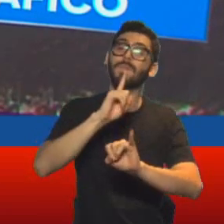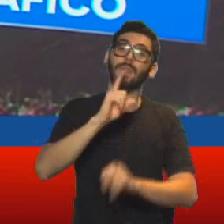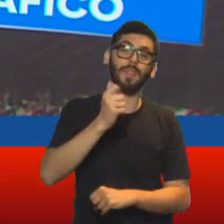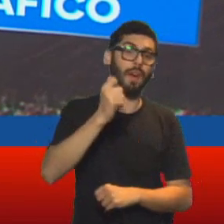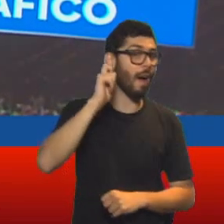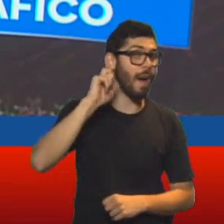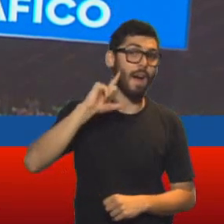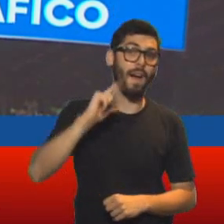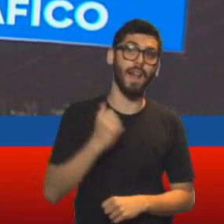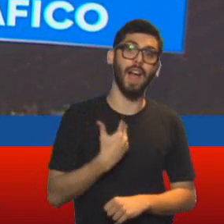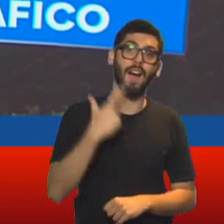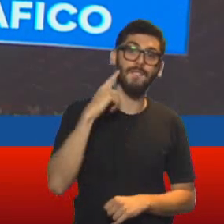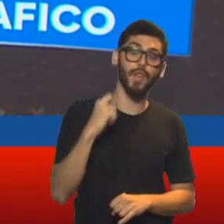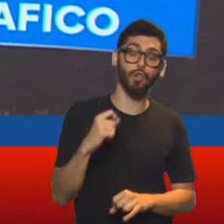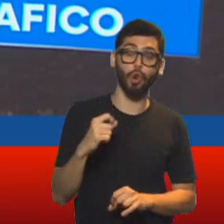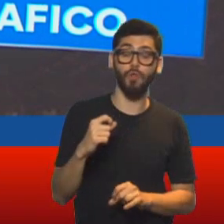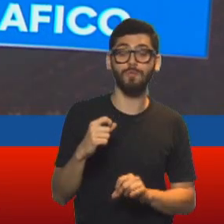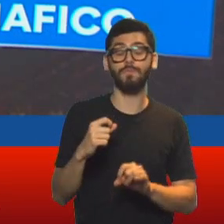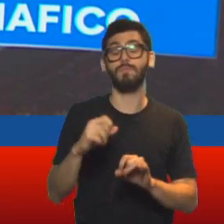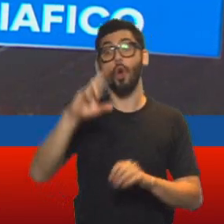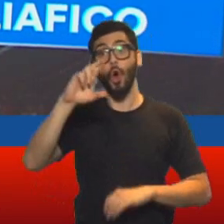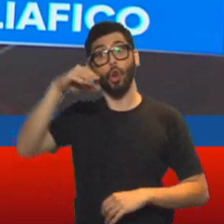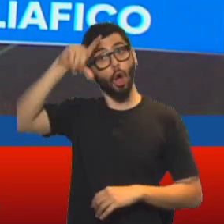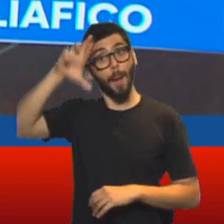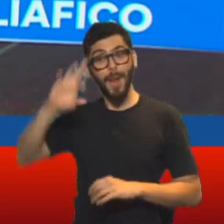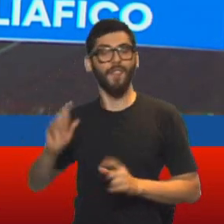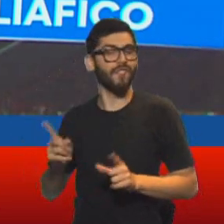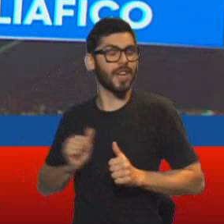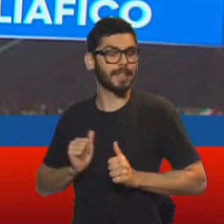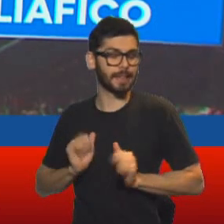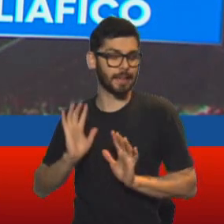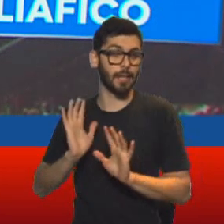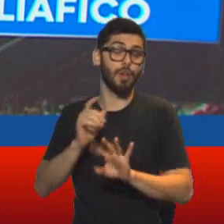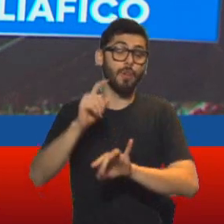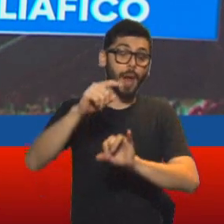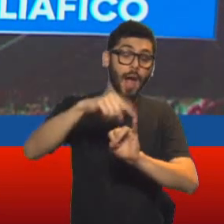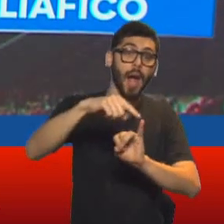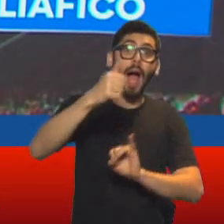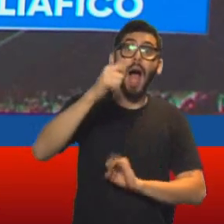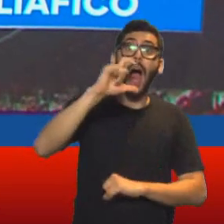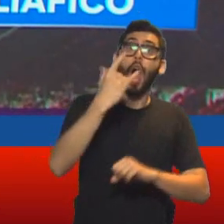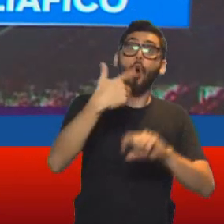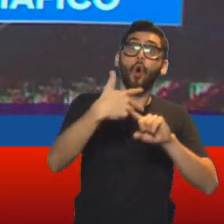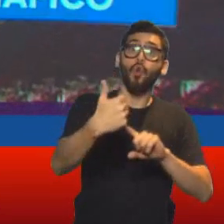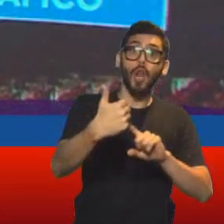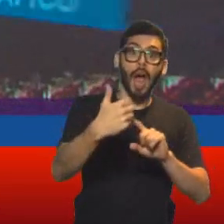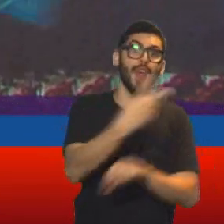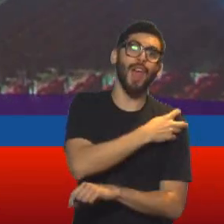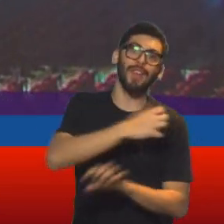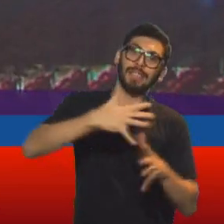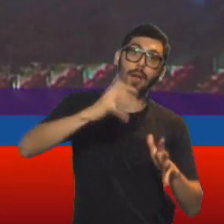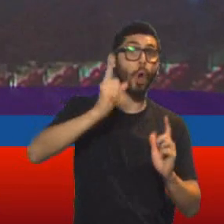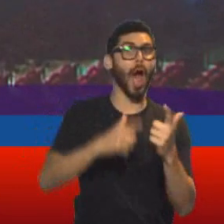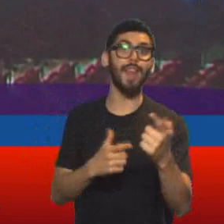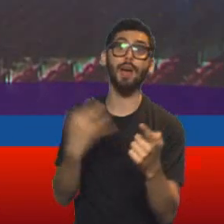que no la pasó tan bien Acuña en defensa y sí muy bien en ataque frente a Colombia. Entonces, ¿a